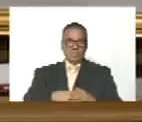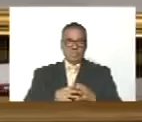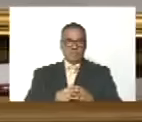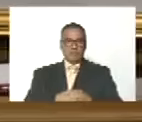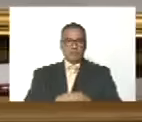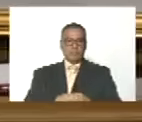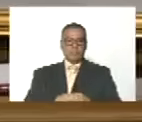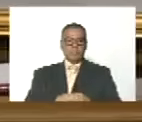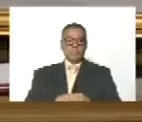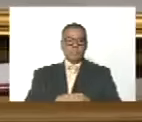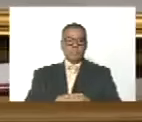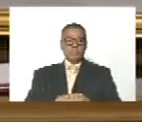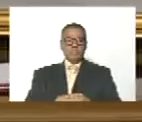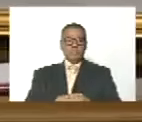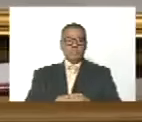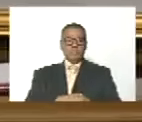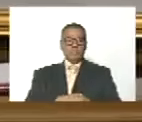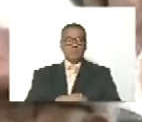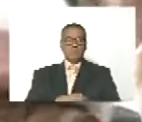Gracias.